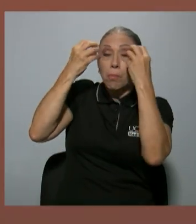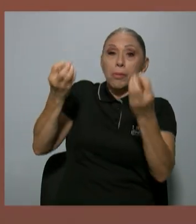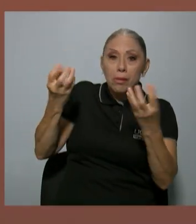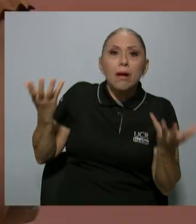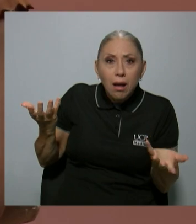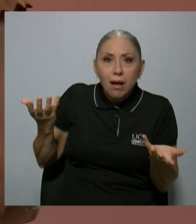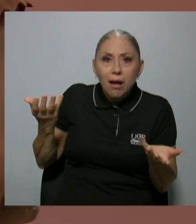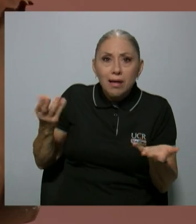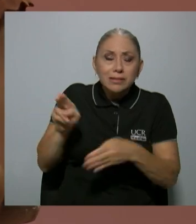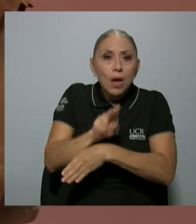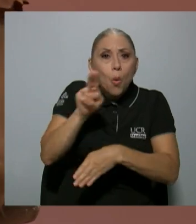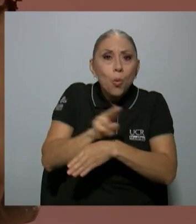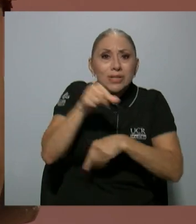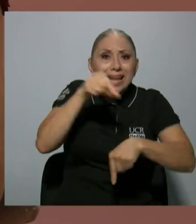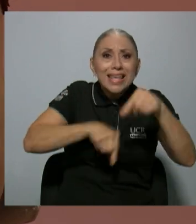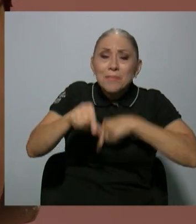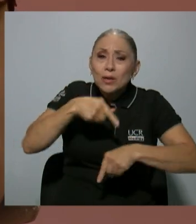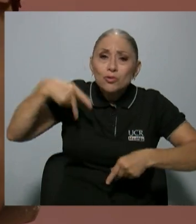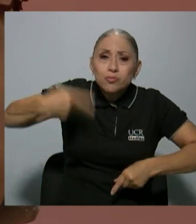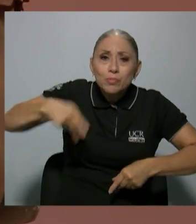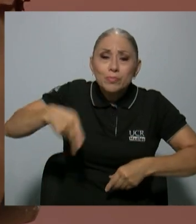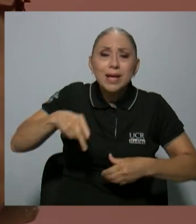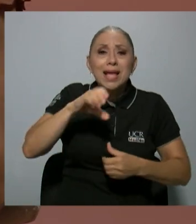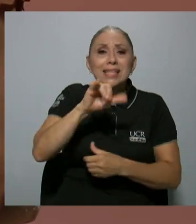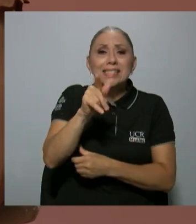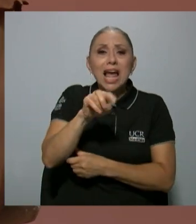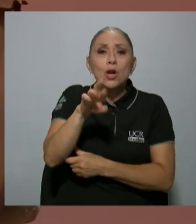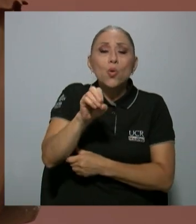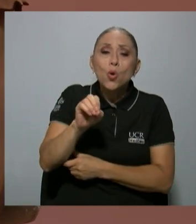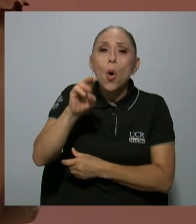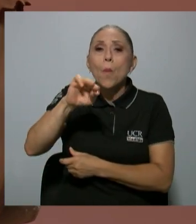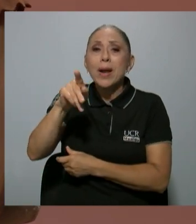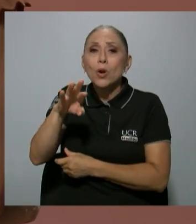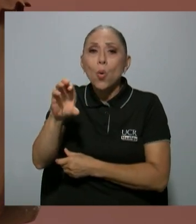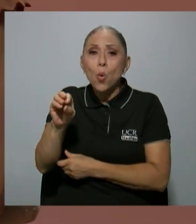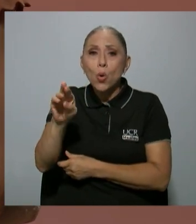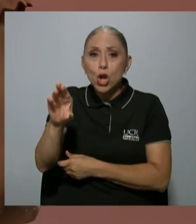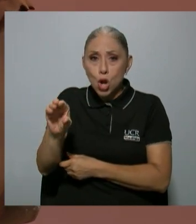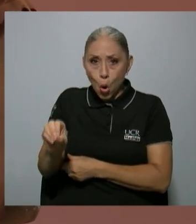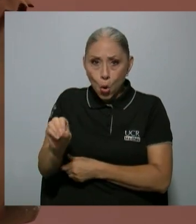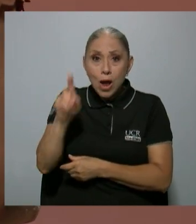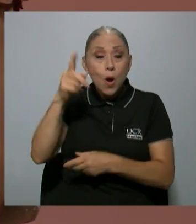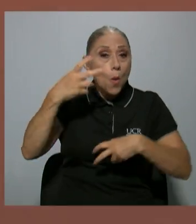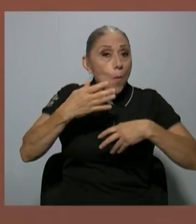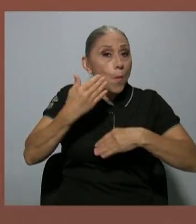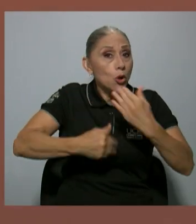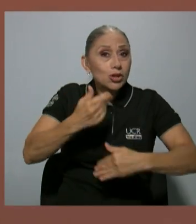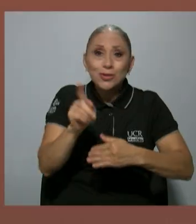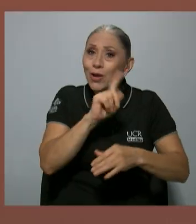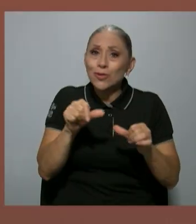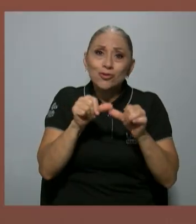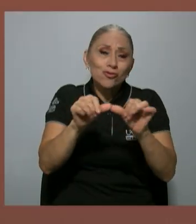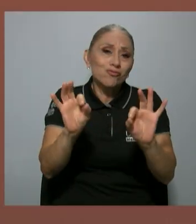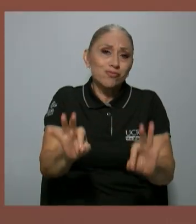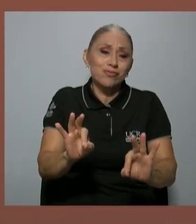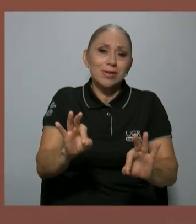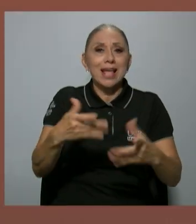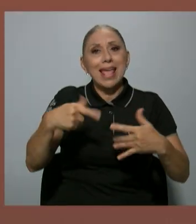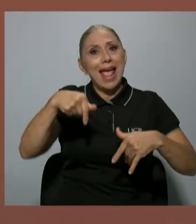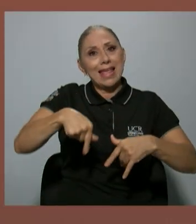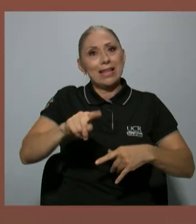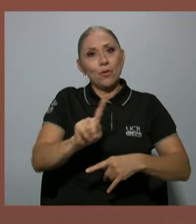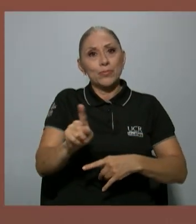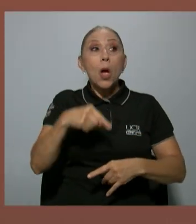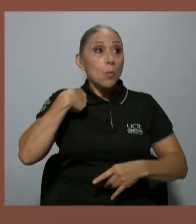muy peligrosos. Desde cianuro hasta mercurio, en un proceso que nunca ha demostrado ser sostenible, mucho menos en el trópico. Bueno, yo he escuchado a comunidades en la